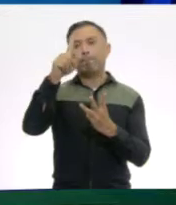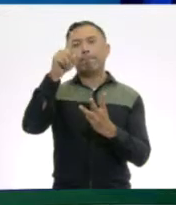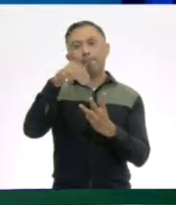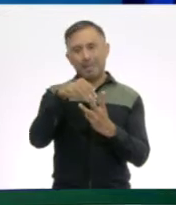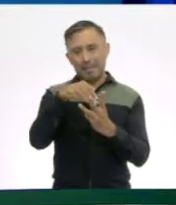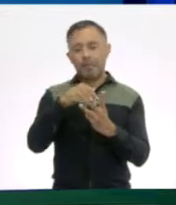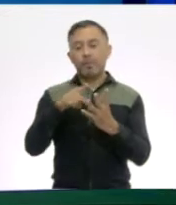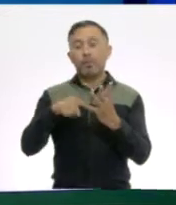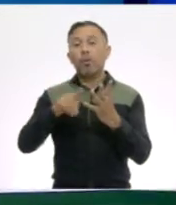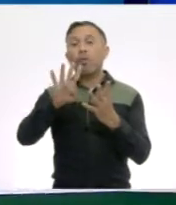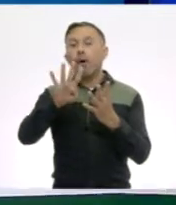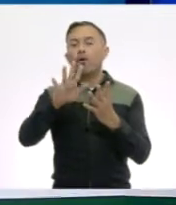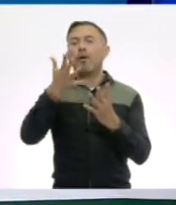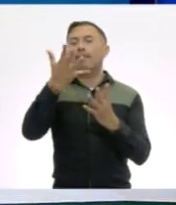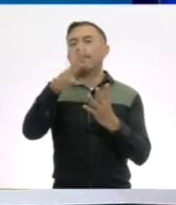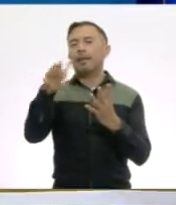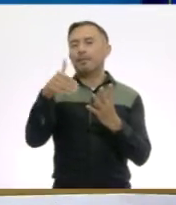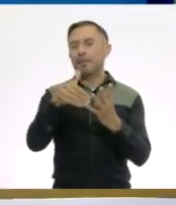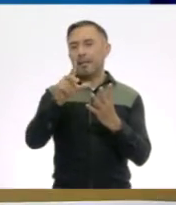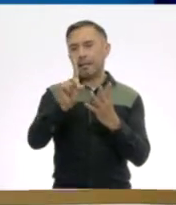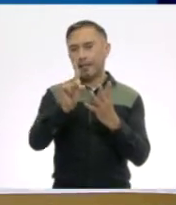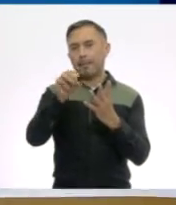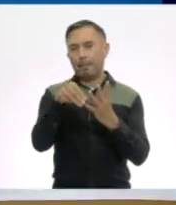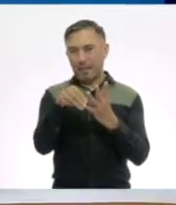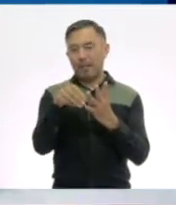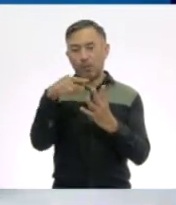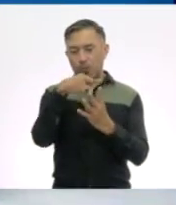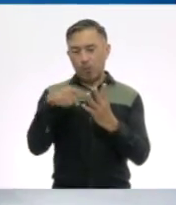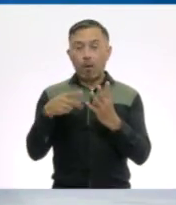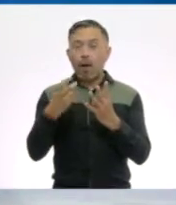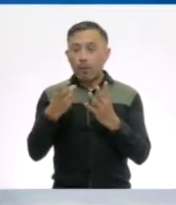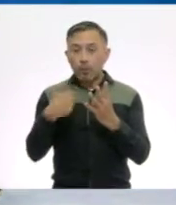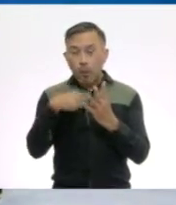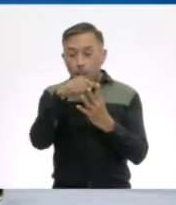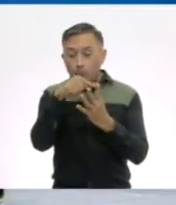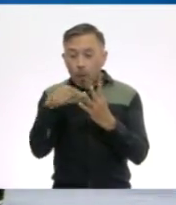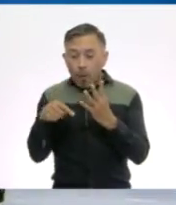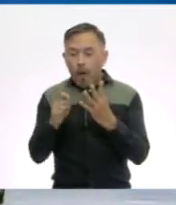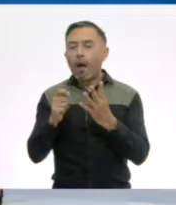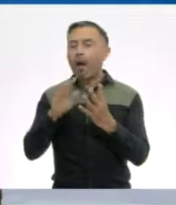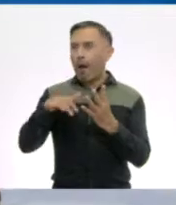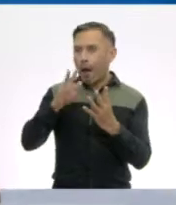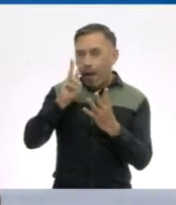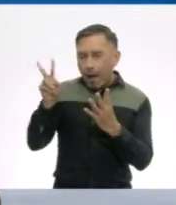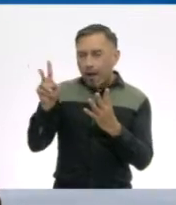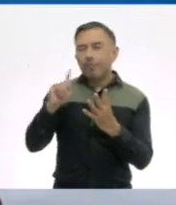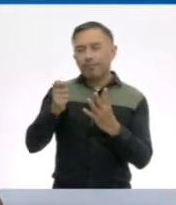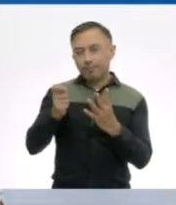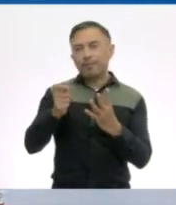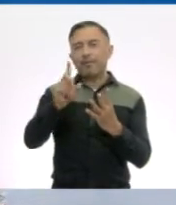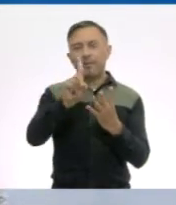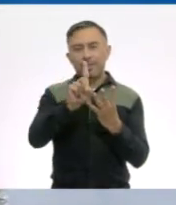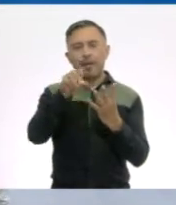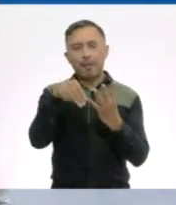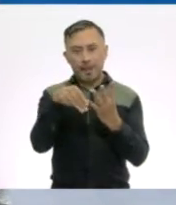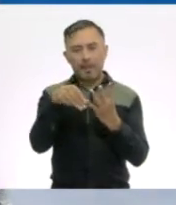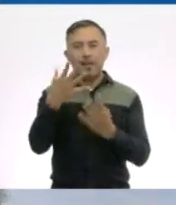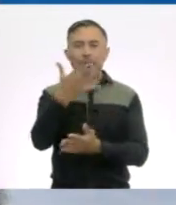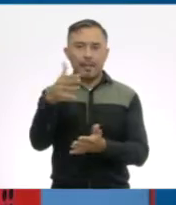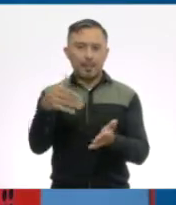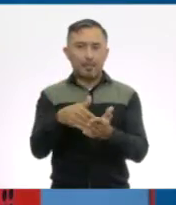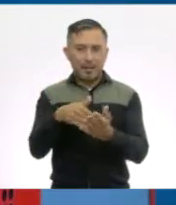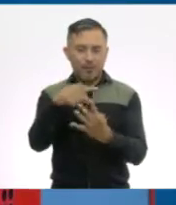cuatro, diezmilésimos. Por eso es que nuestro número llegaba hasta los diezmilésimos. Así es. Ya listos, ya